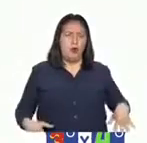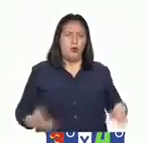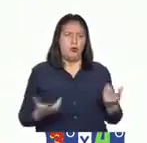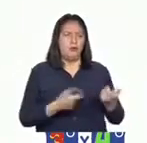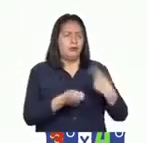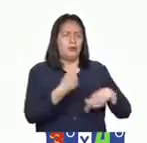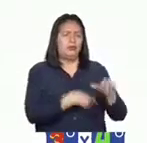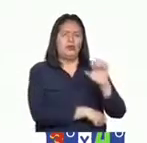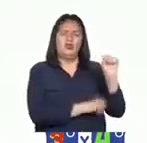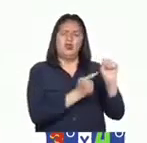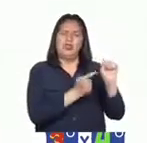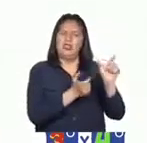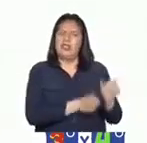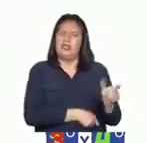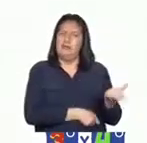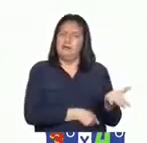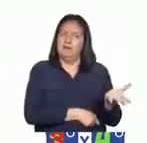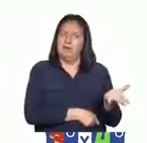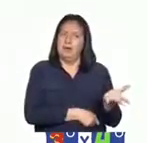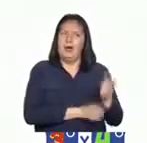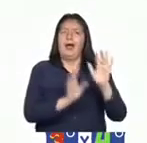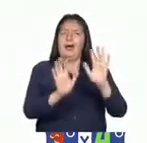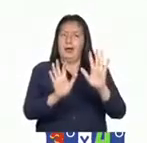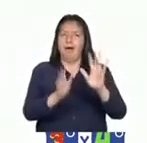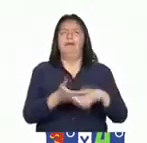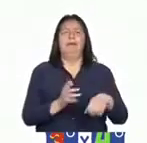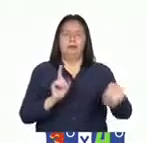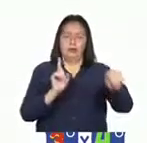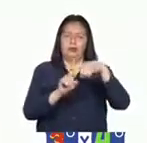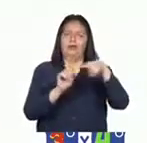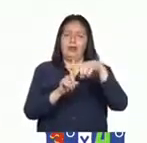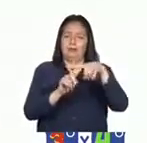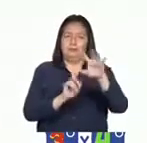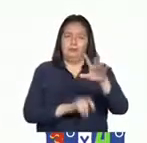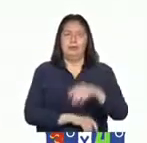Sisa? Vamos a realizar una adición.